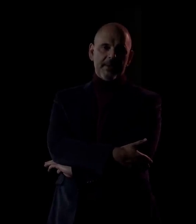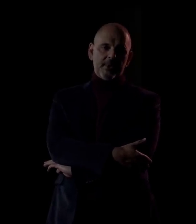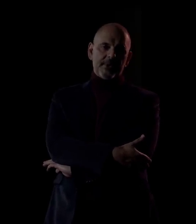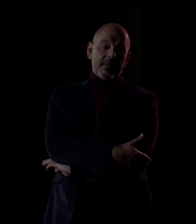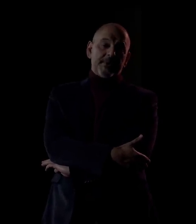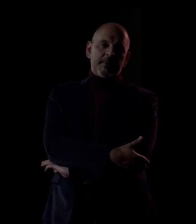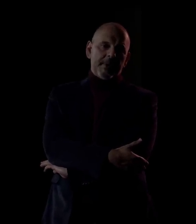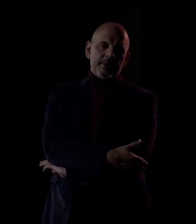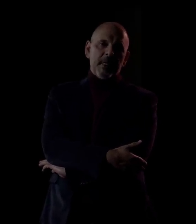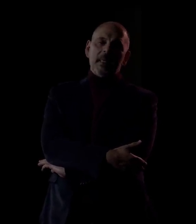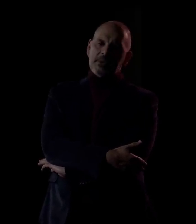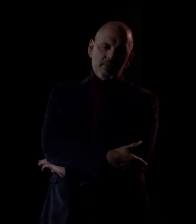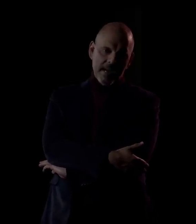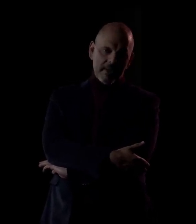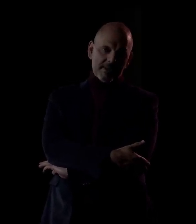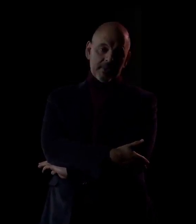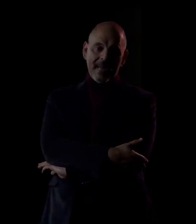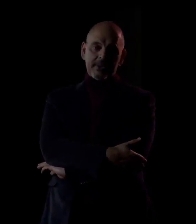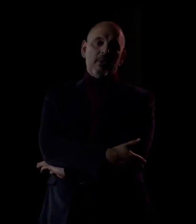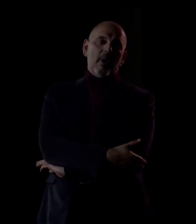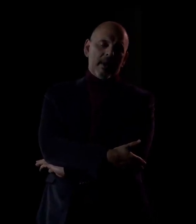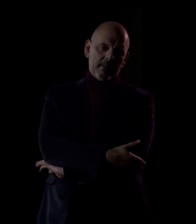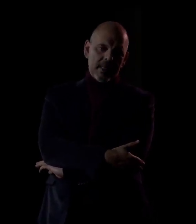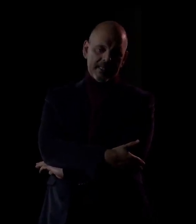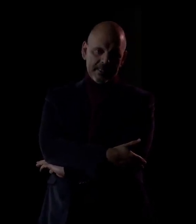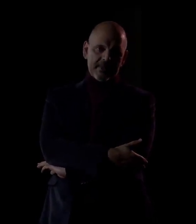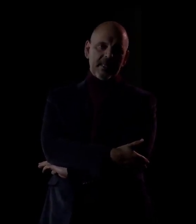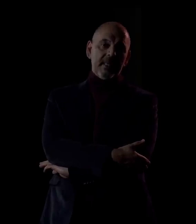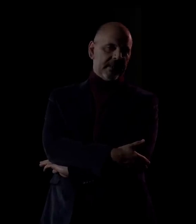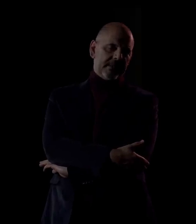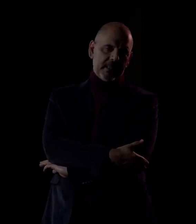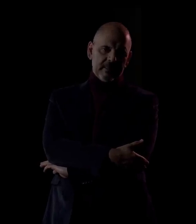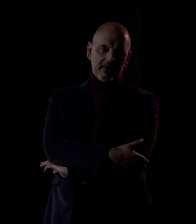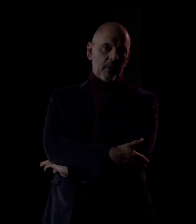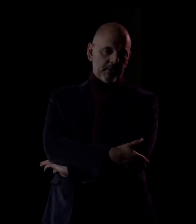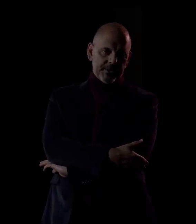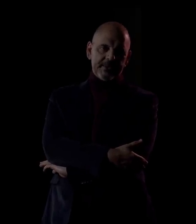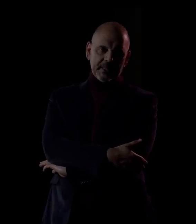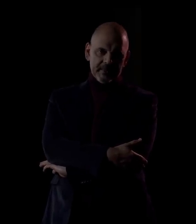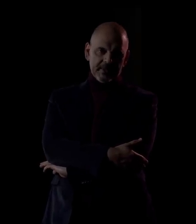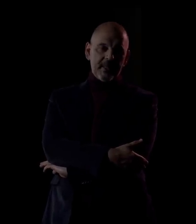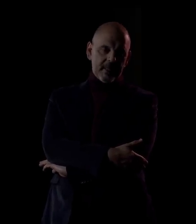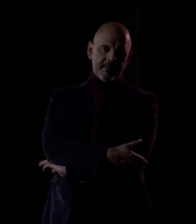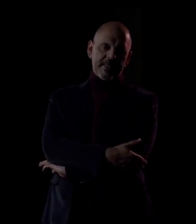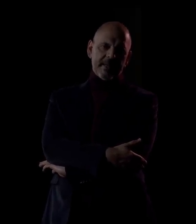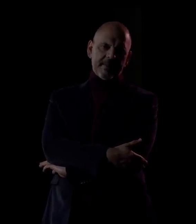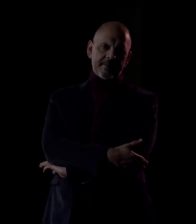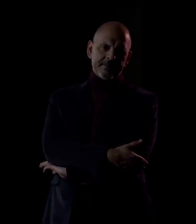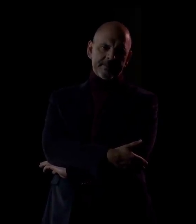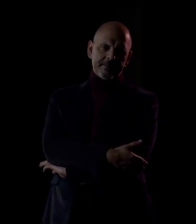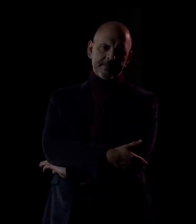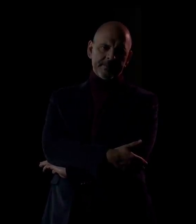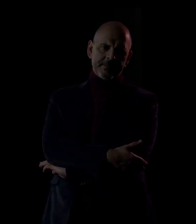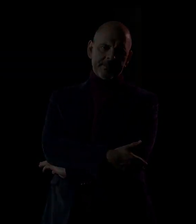con expertos, y estos expertos en su mayoría son ex o actuales agentes de inteligencia o contrainteligencia